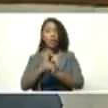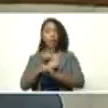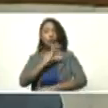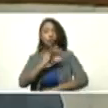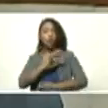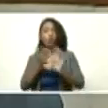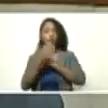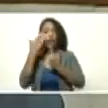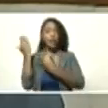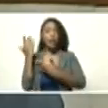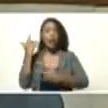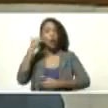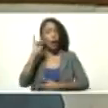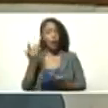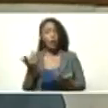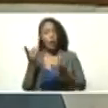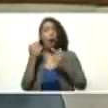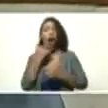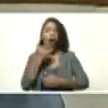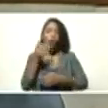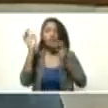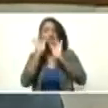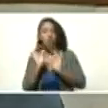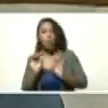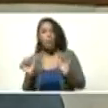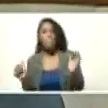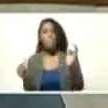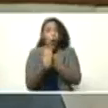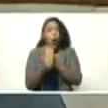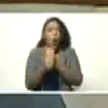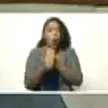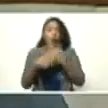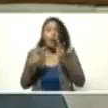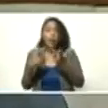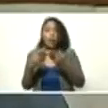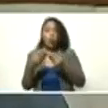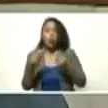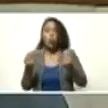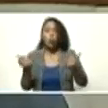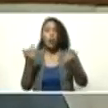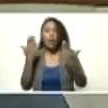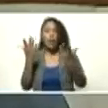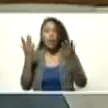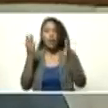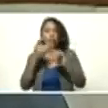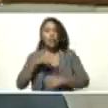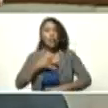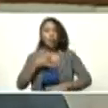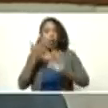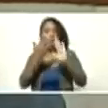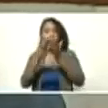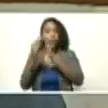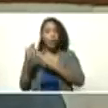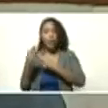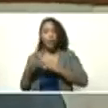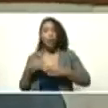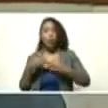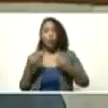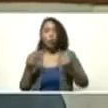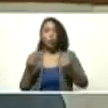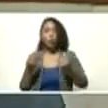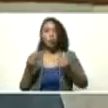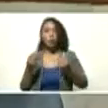están de alguna manera consiguiendo es que se disuelva el sentido de la comunidad, que se disuelva el sentido del